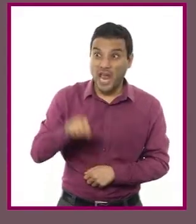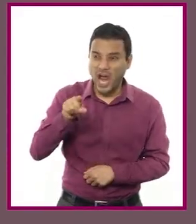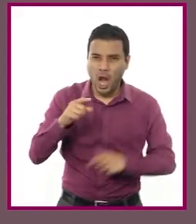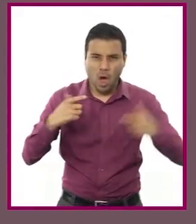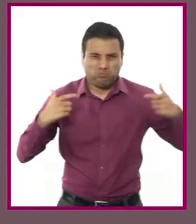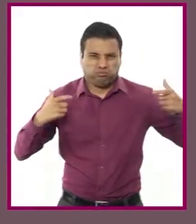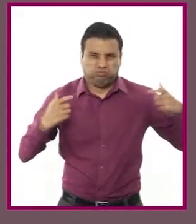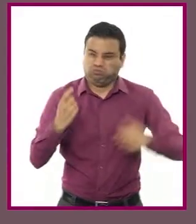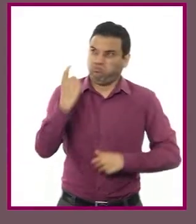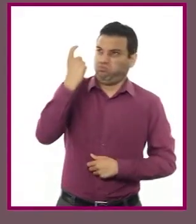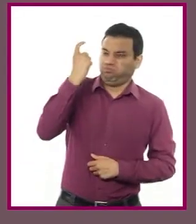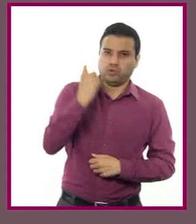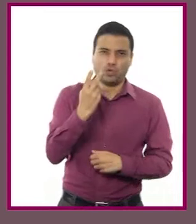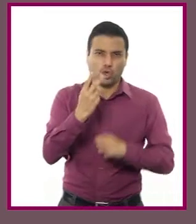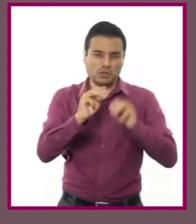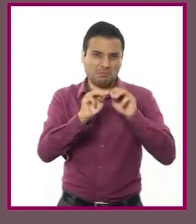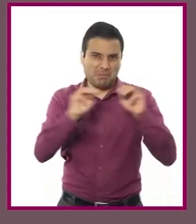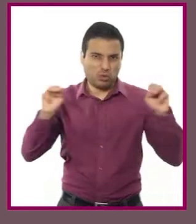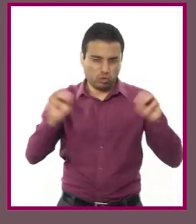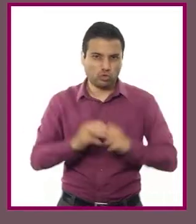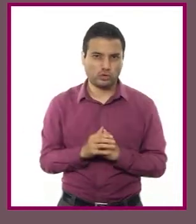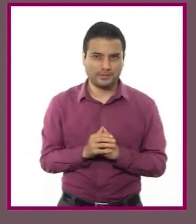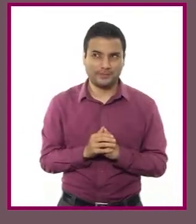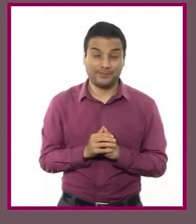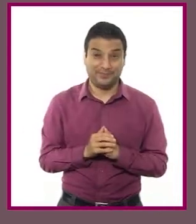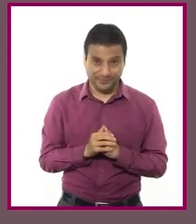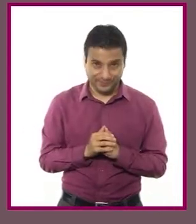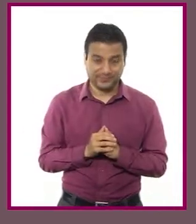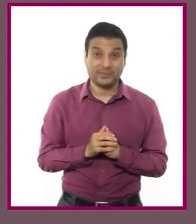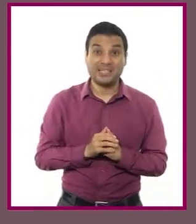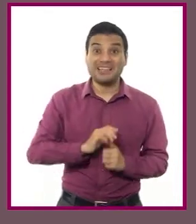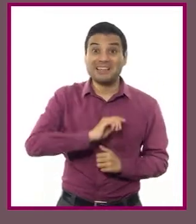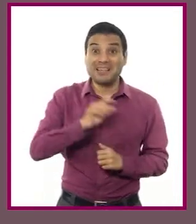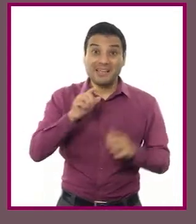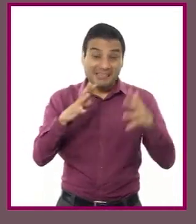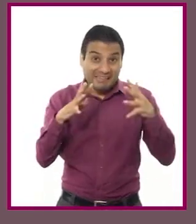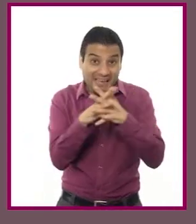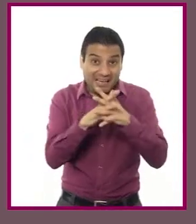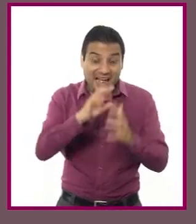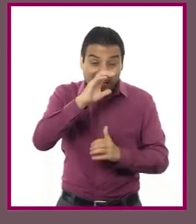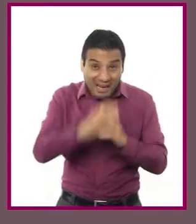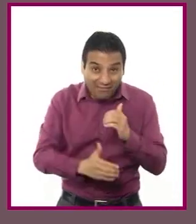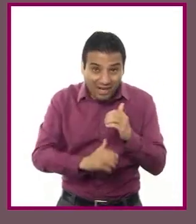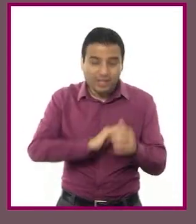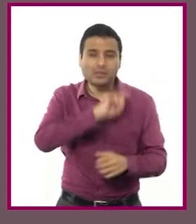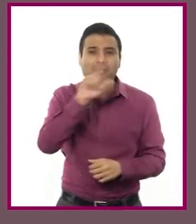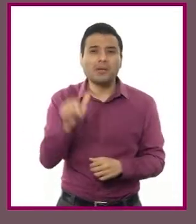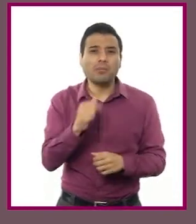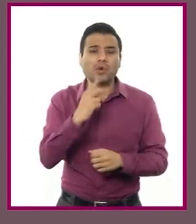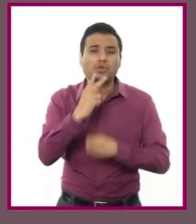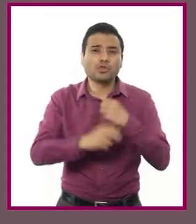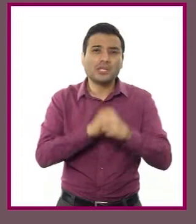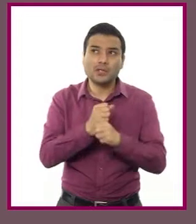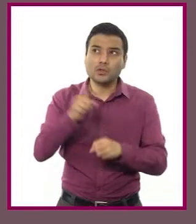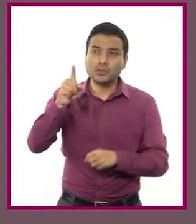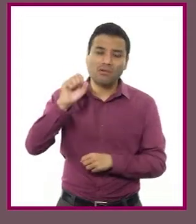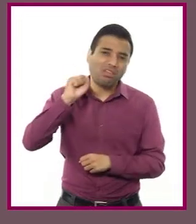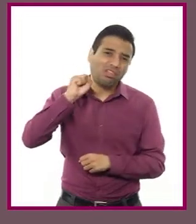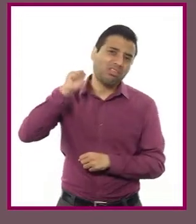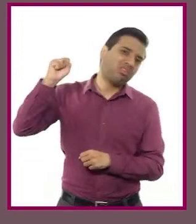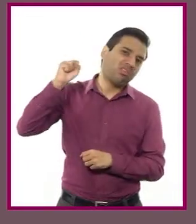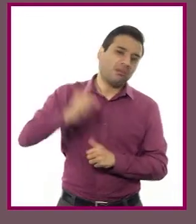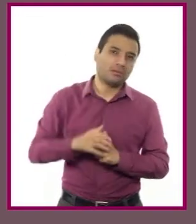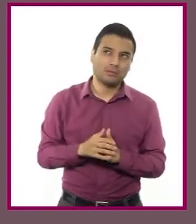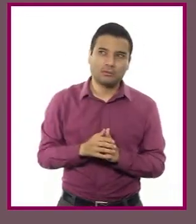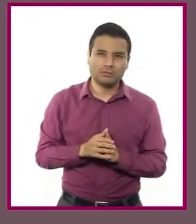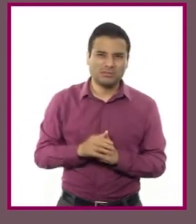de altura. Volvió de Afgan y un año más tarde se ahorcó. No sé, nunca intimó con nadie. Nadie